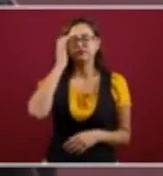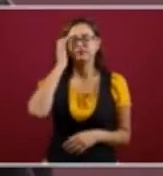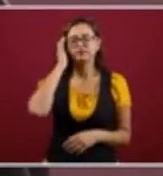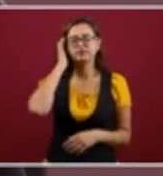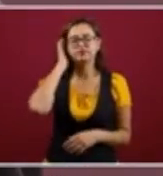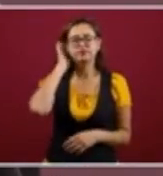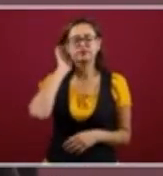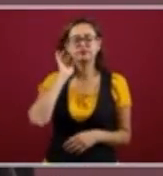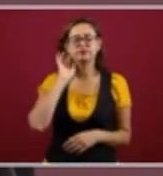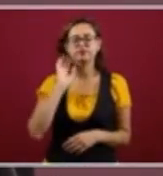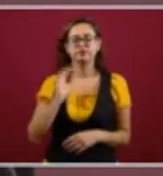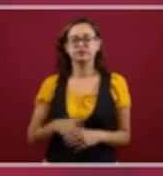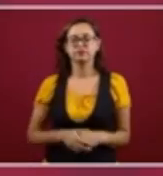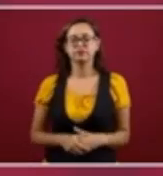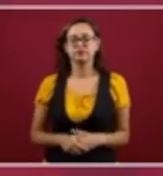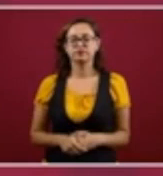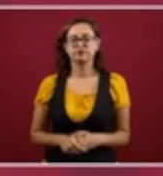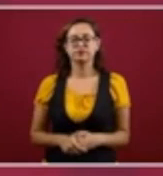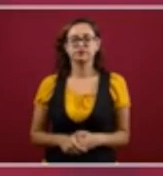en